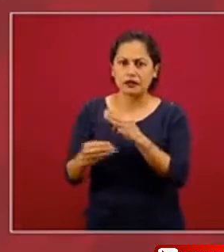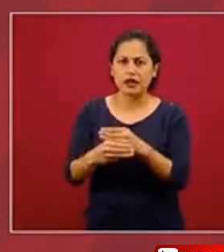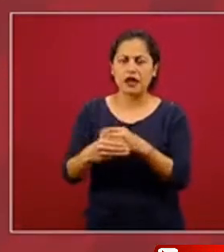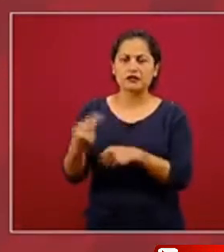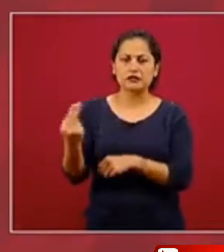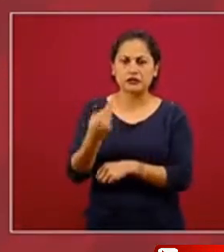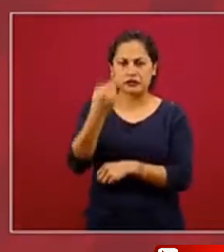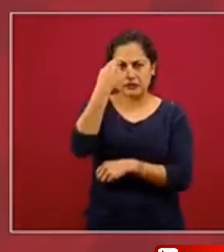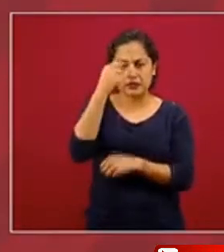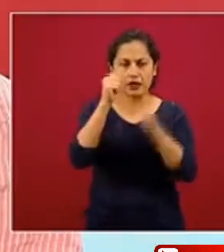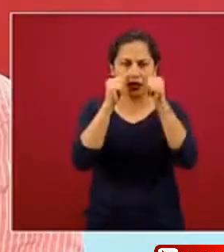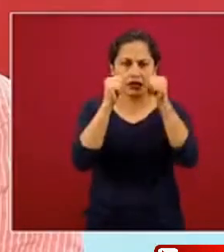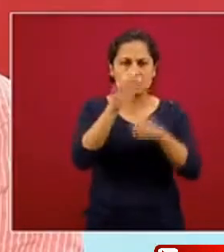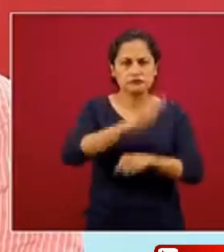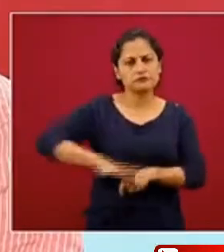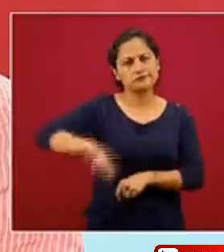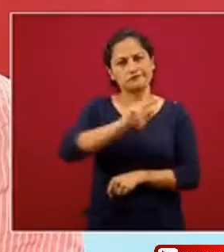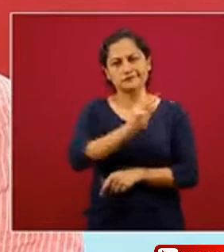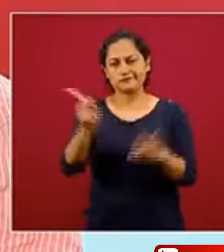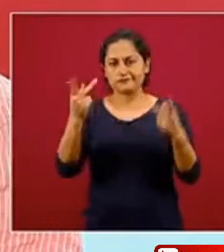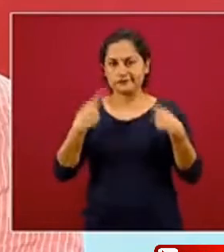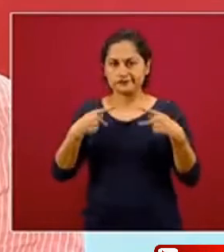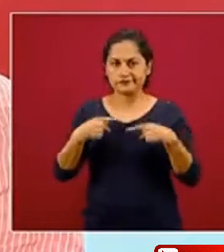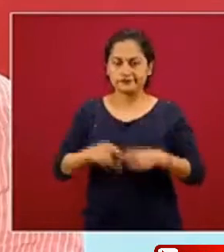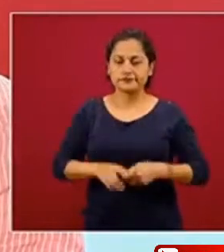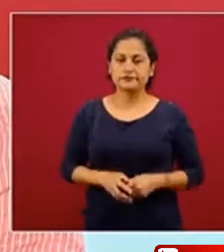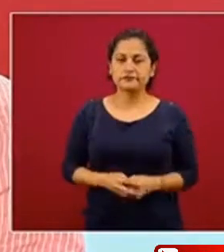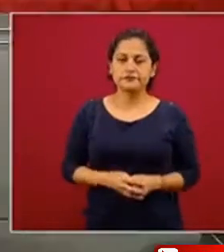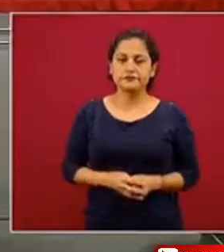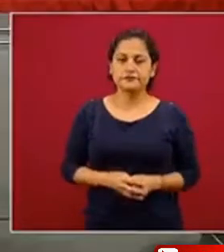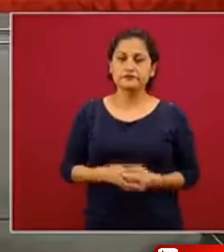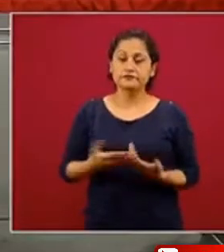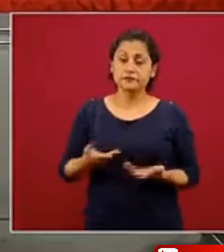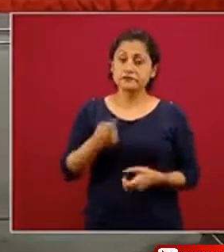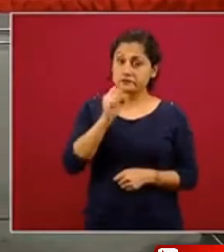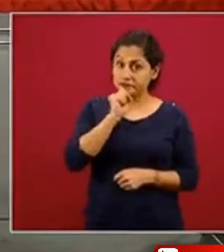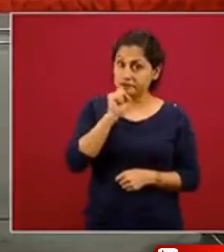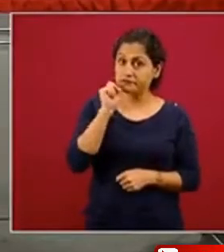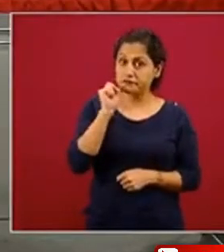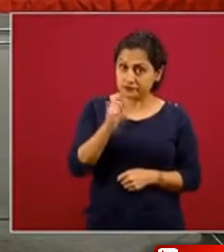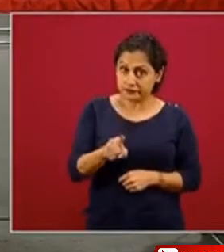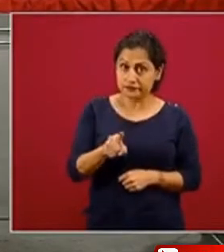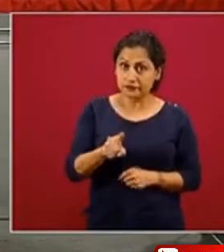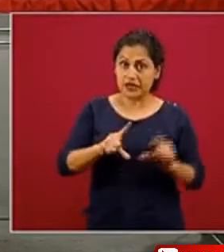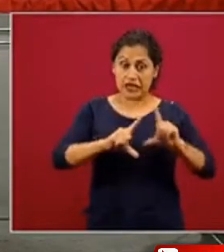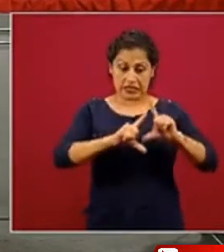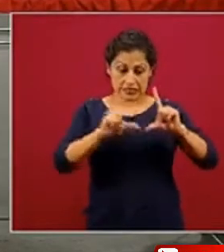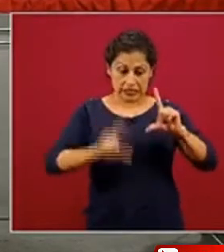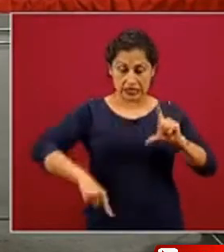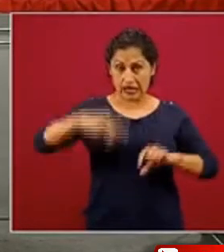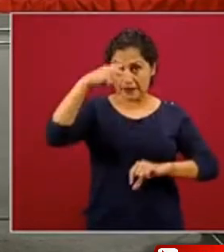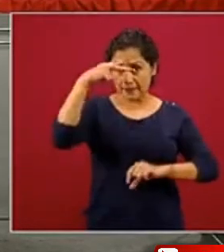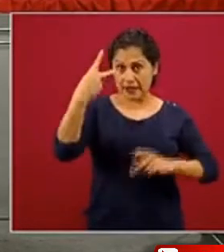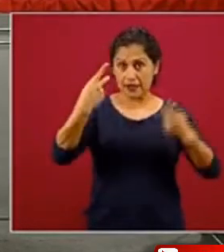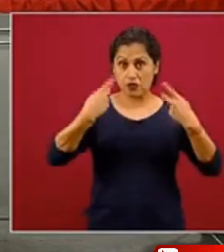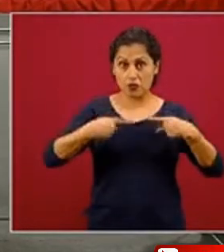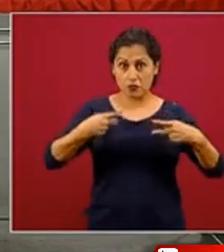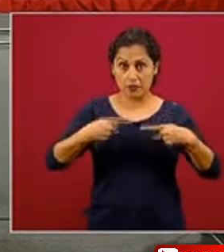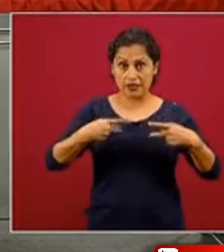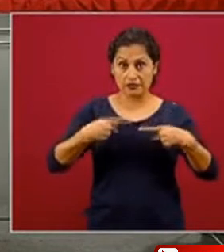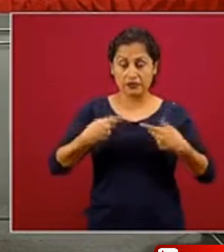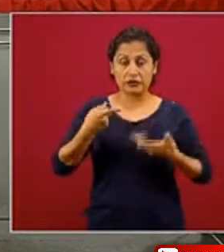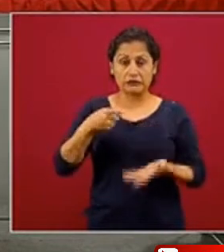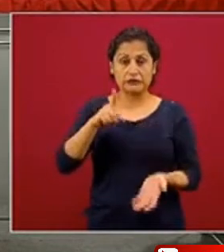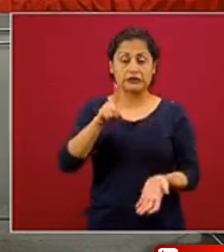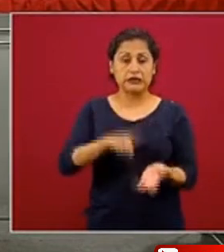población. Y finalmente, las realidades de salud de la población mexicana cambiaron también